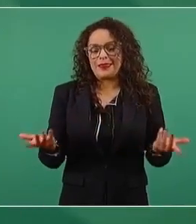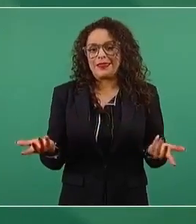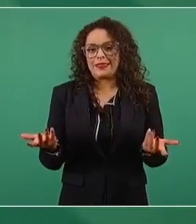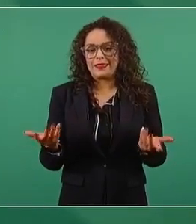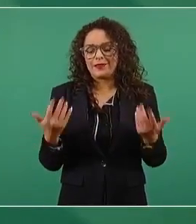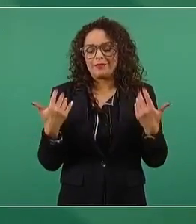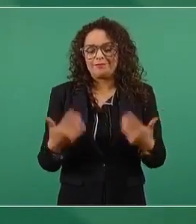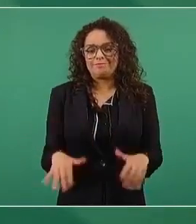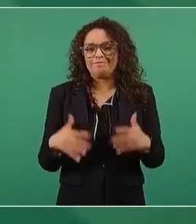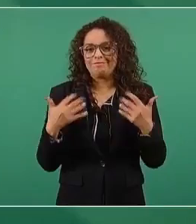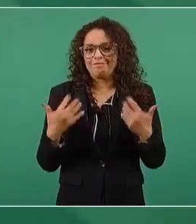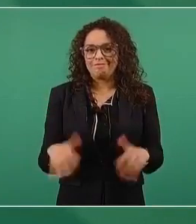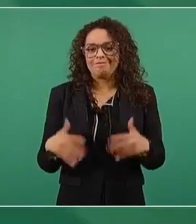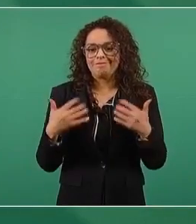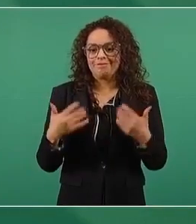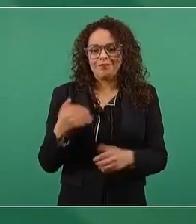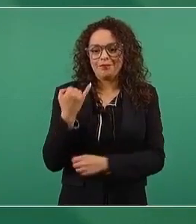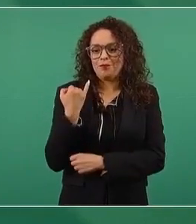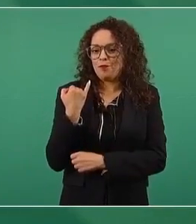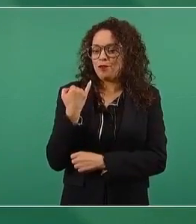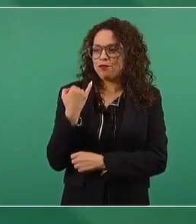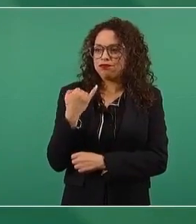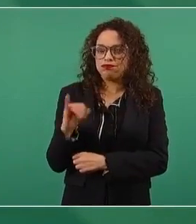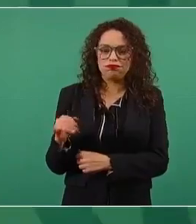¡Qué bárbaro!